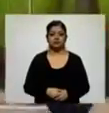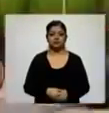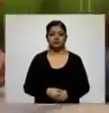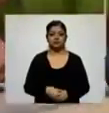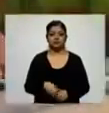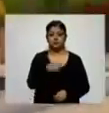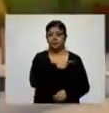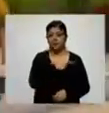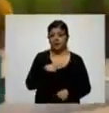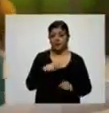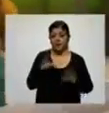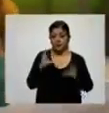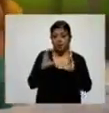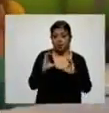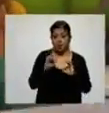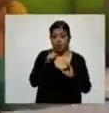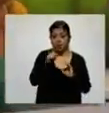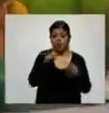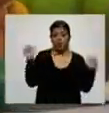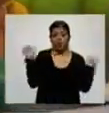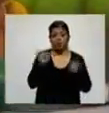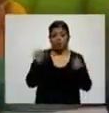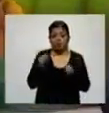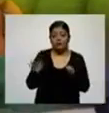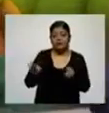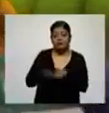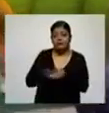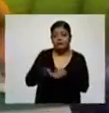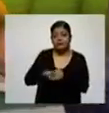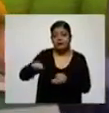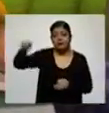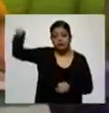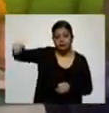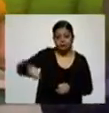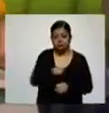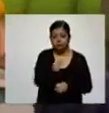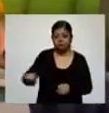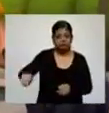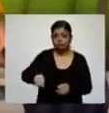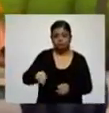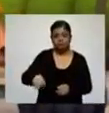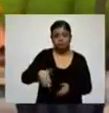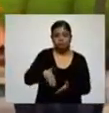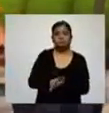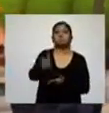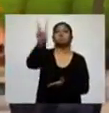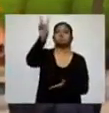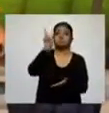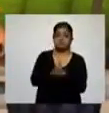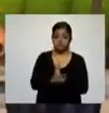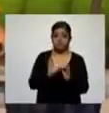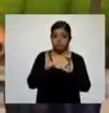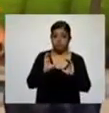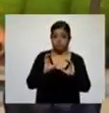Ten cuidado y no corras cerca de los bordillos o toboganes. Son muy resbaladizos y te puedes caer.